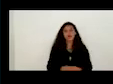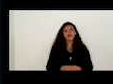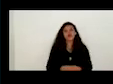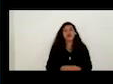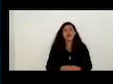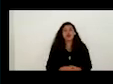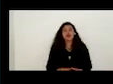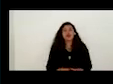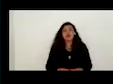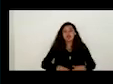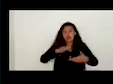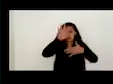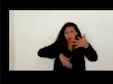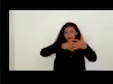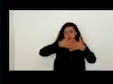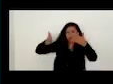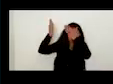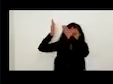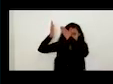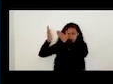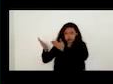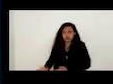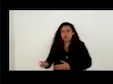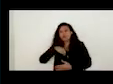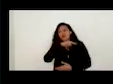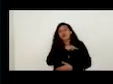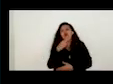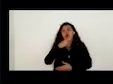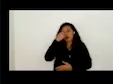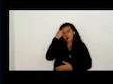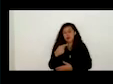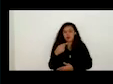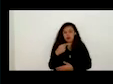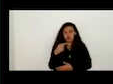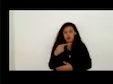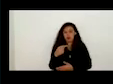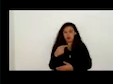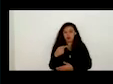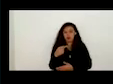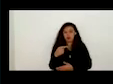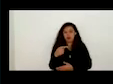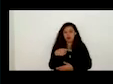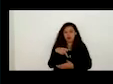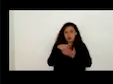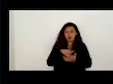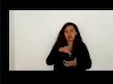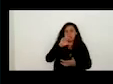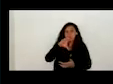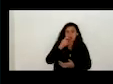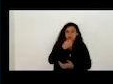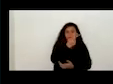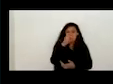que tablitas como esta que ven aquí, que son lo que utilizamos nosotros para prescribir la cantidad de kilocalorías, 1200,